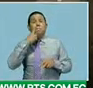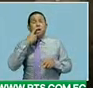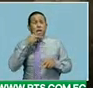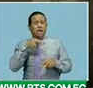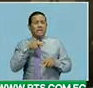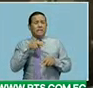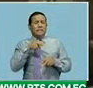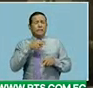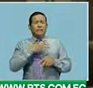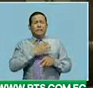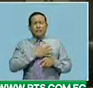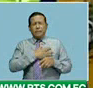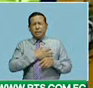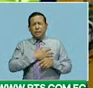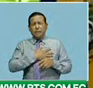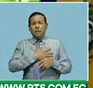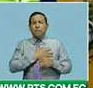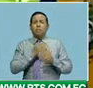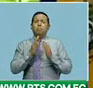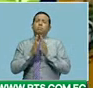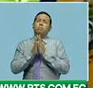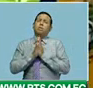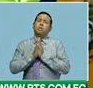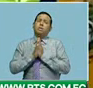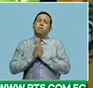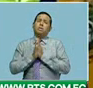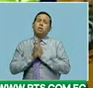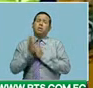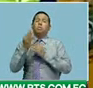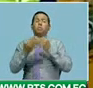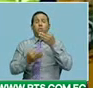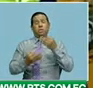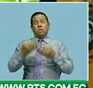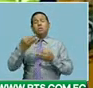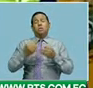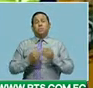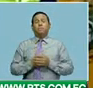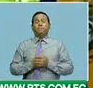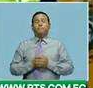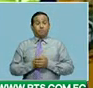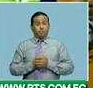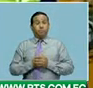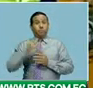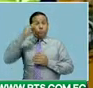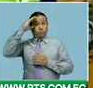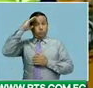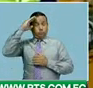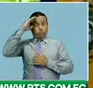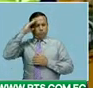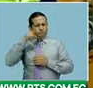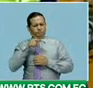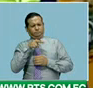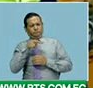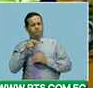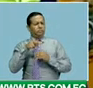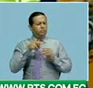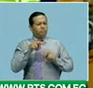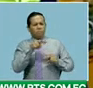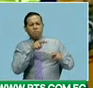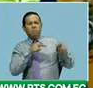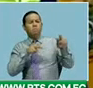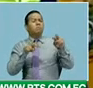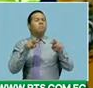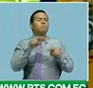pide justicia. Según la ubicación del cuerpo y los indicios que se encontró a su alrededor, se